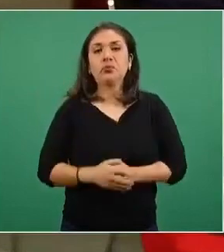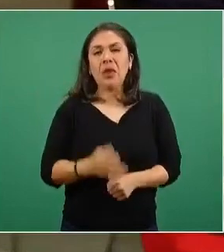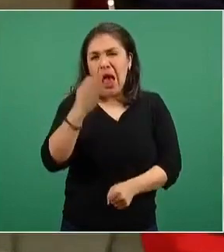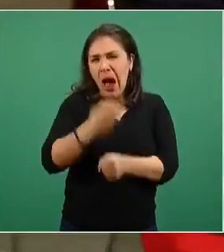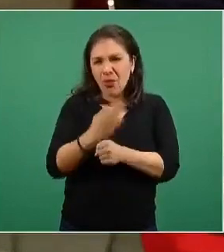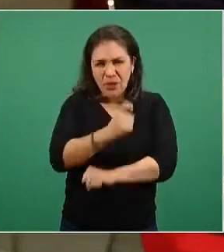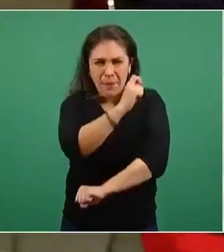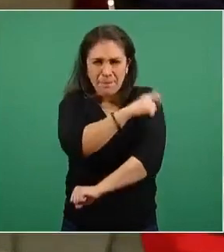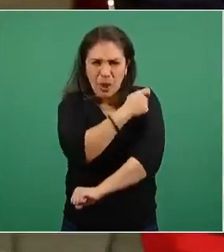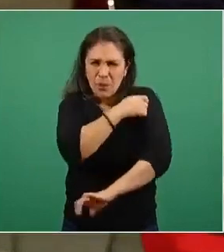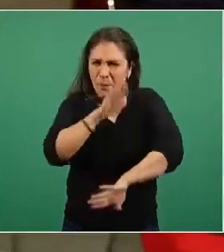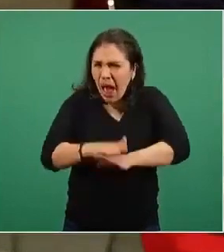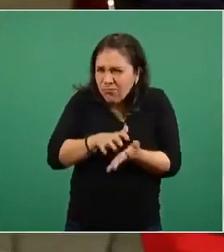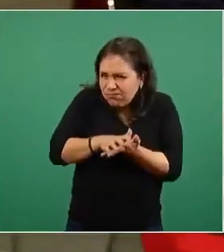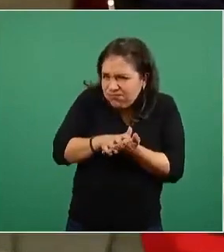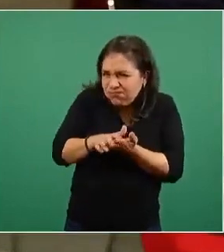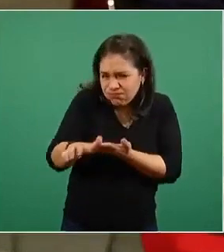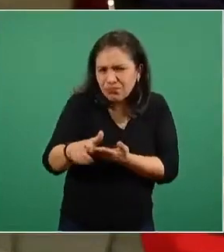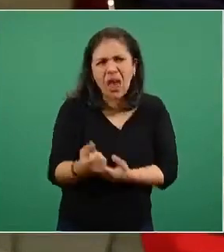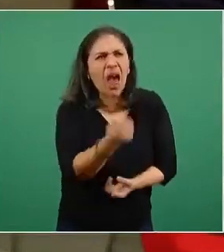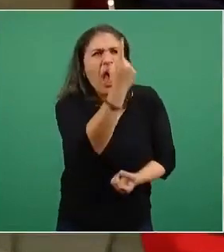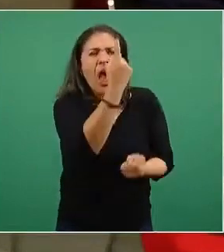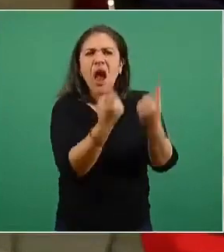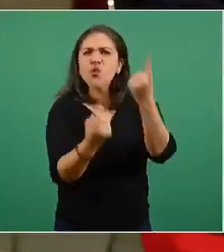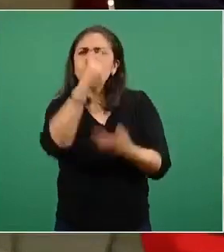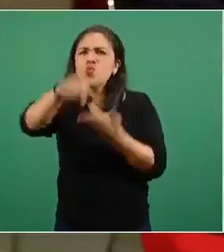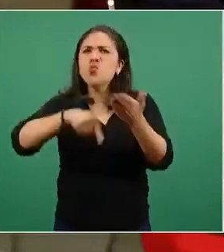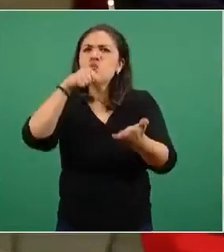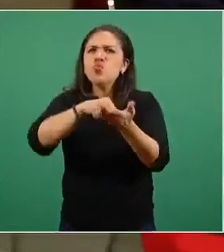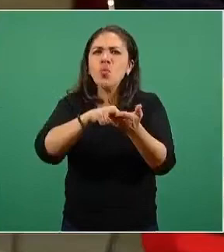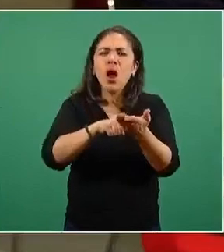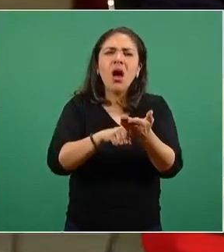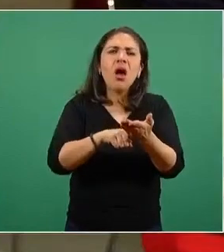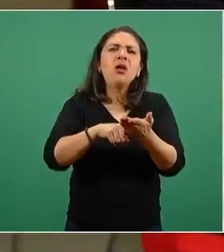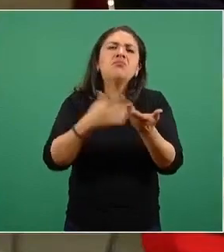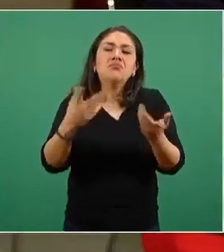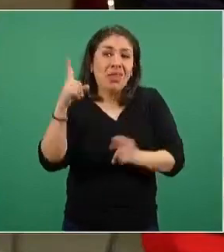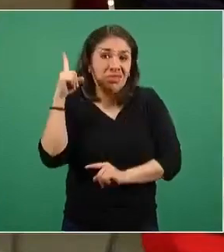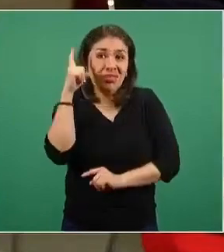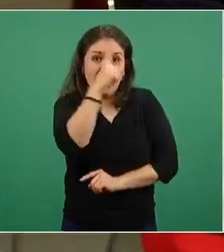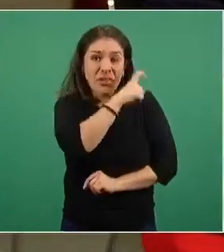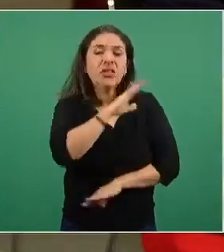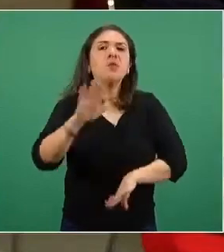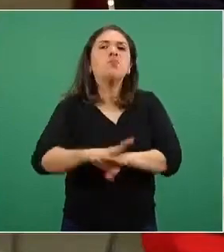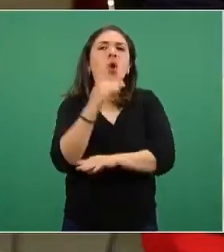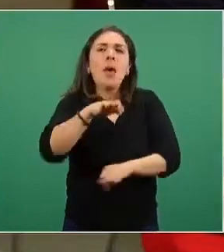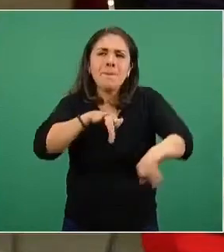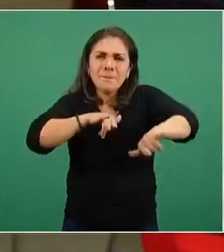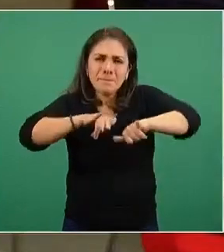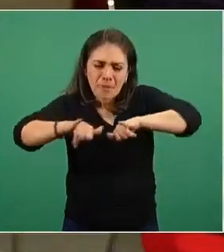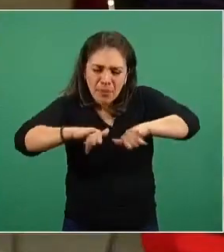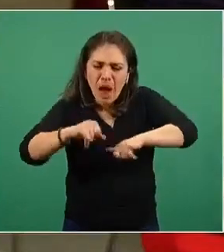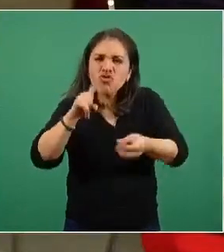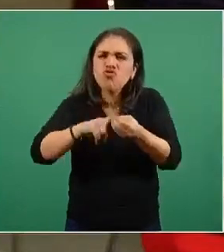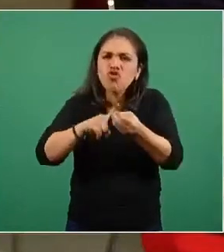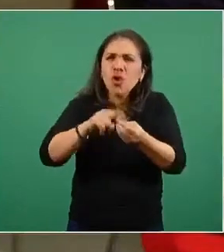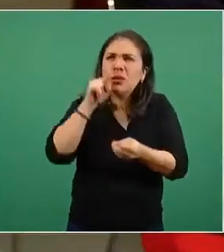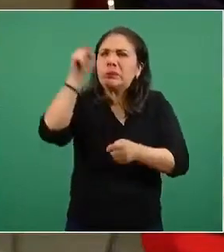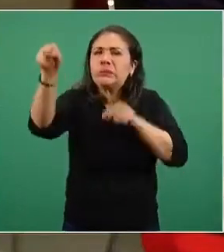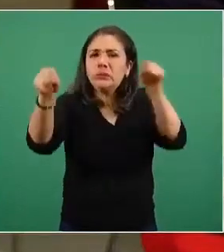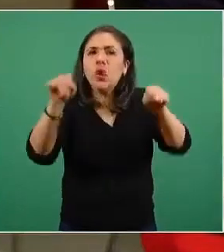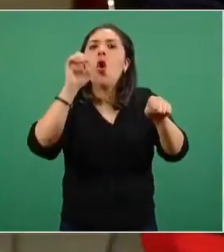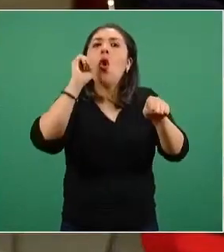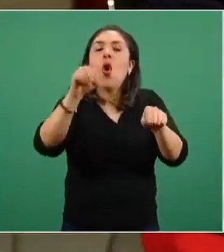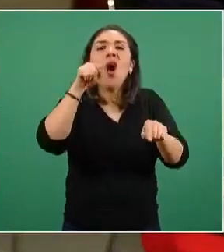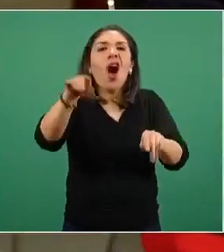vacunación masiva, hay territorios difíciles, no necesariamente por la ubicación geográfica, sino porque son zonas donde